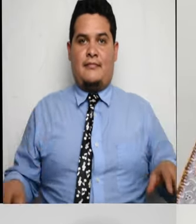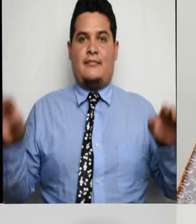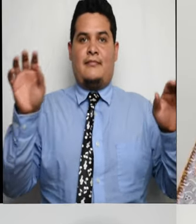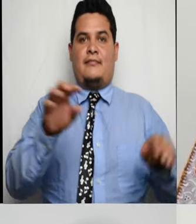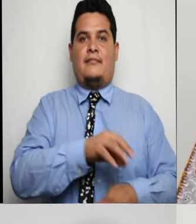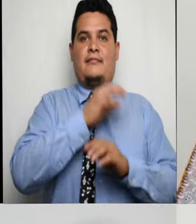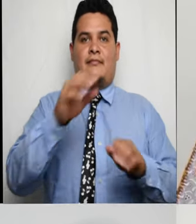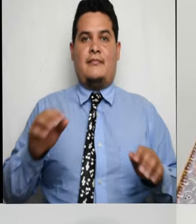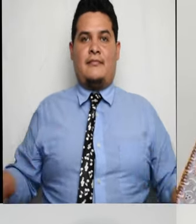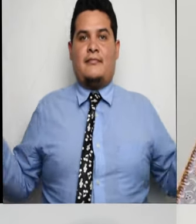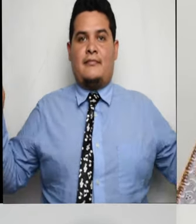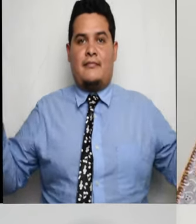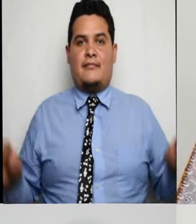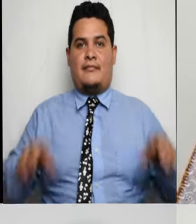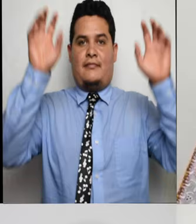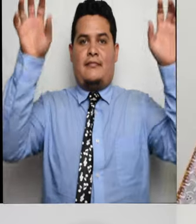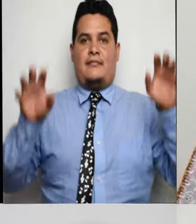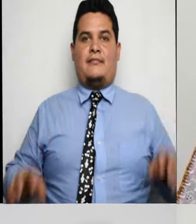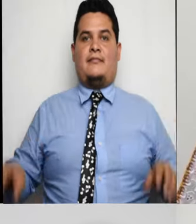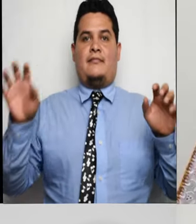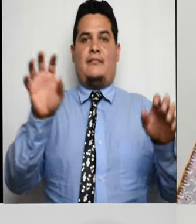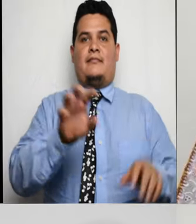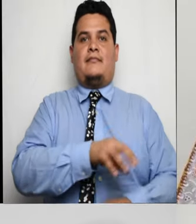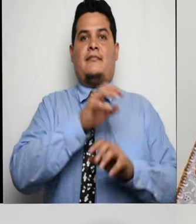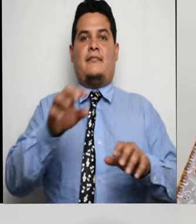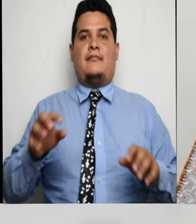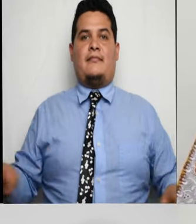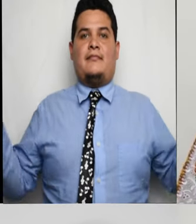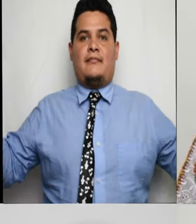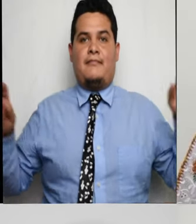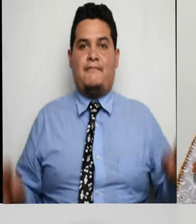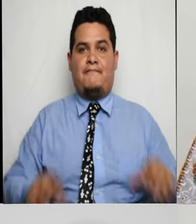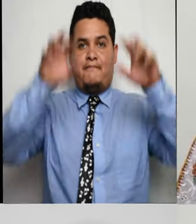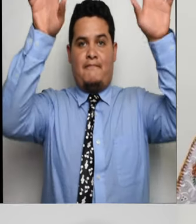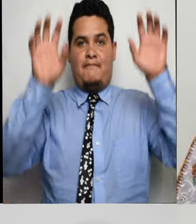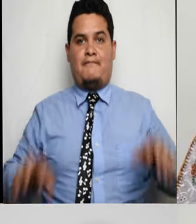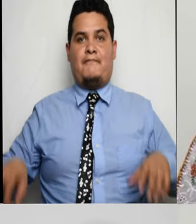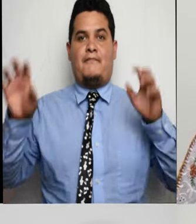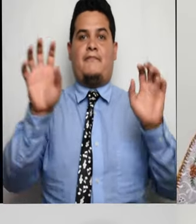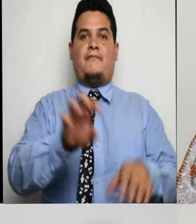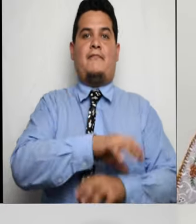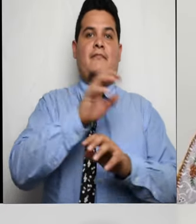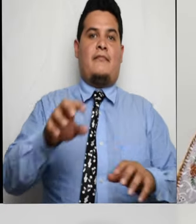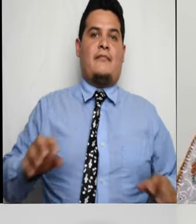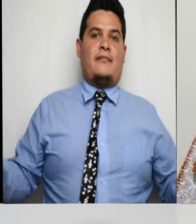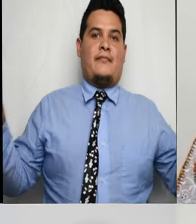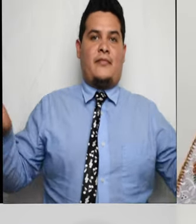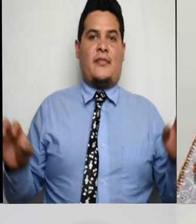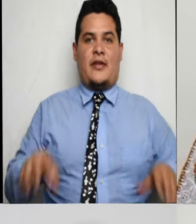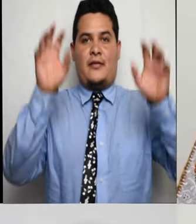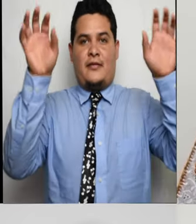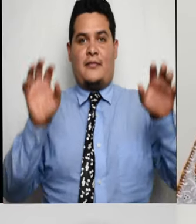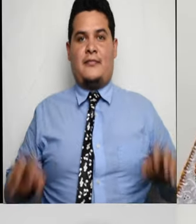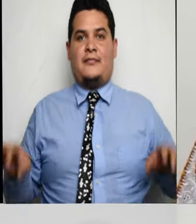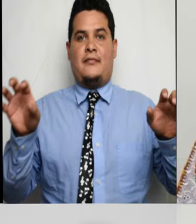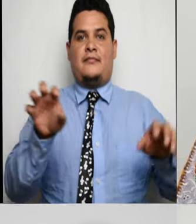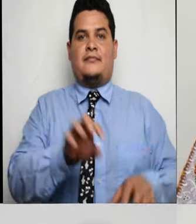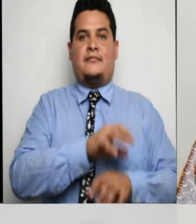que veneran la Pascua y presea nunca esquiva la ruta